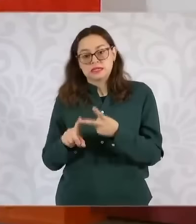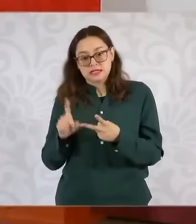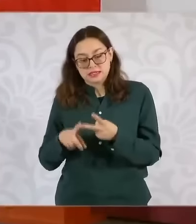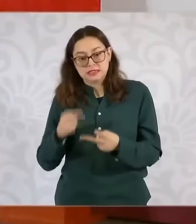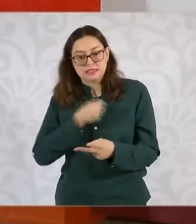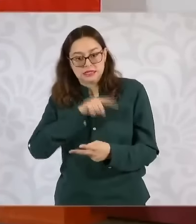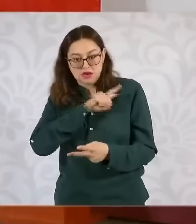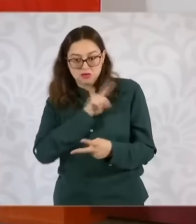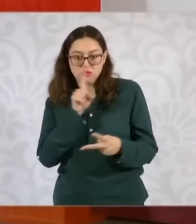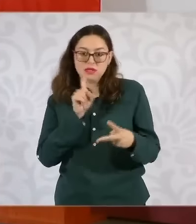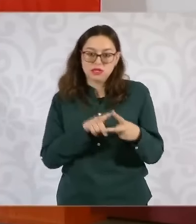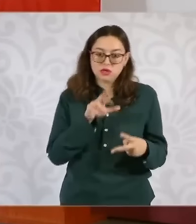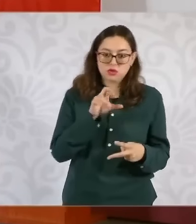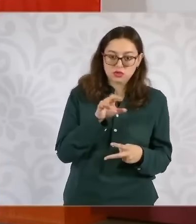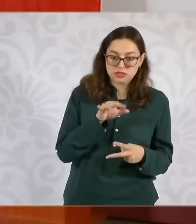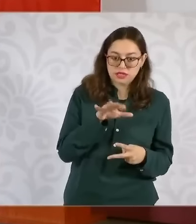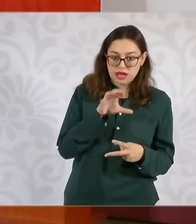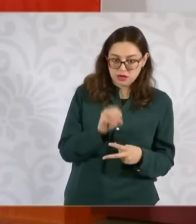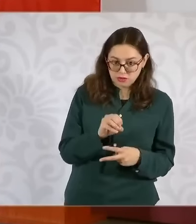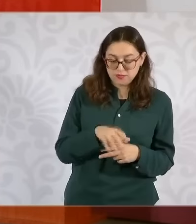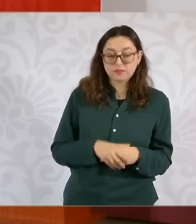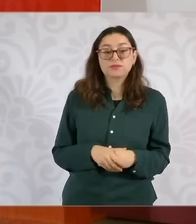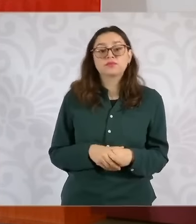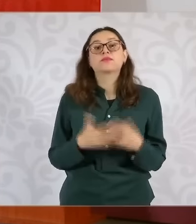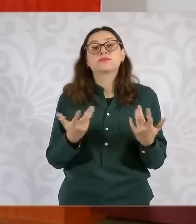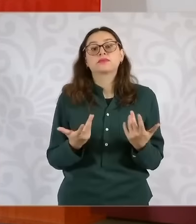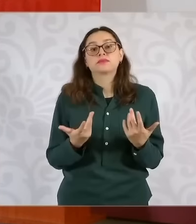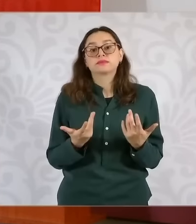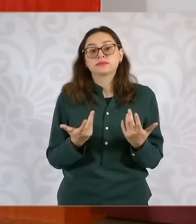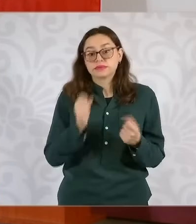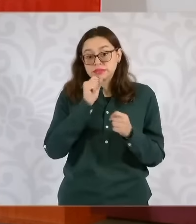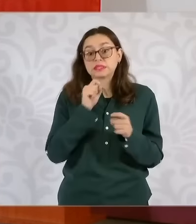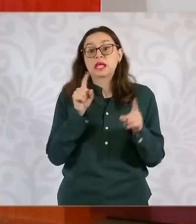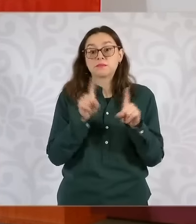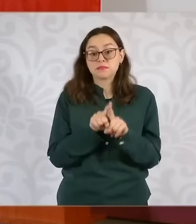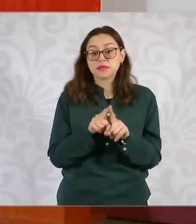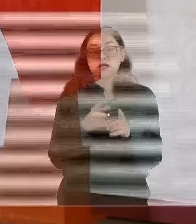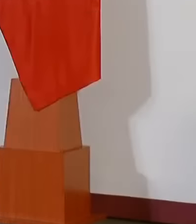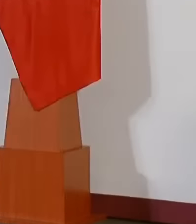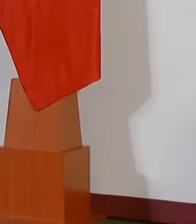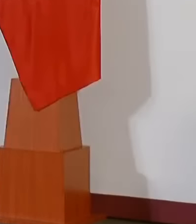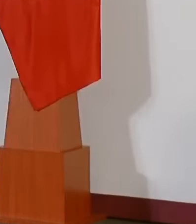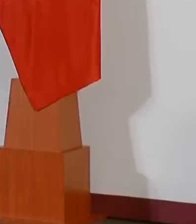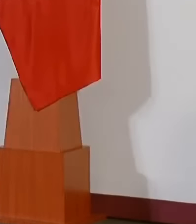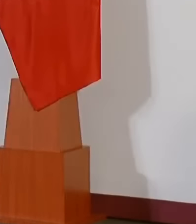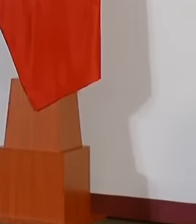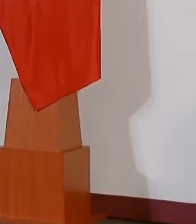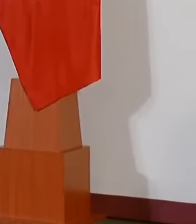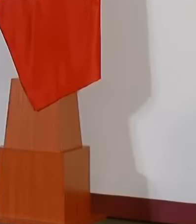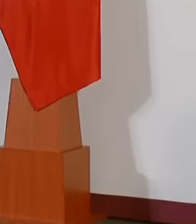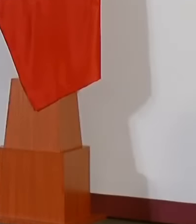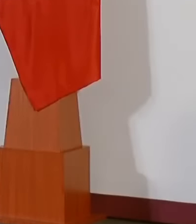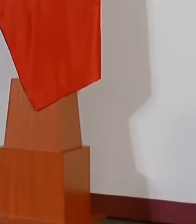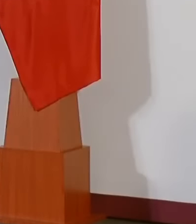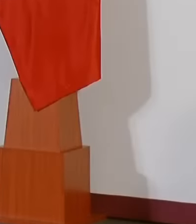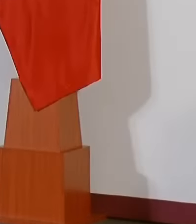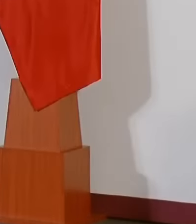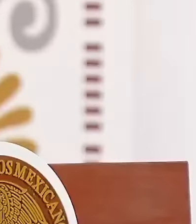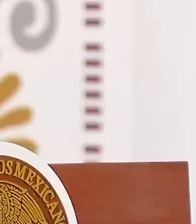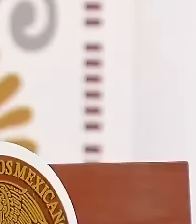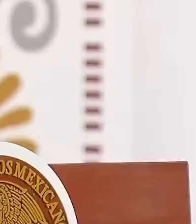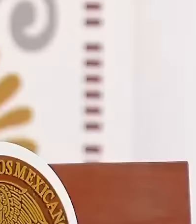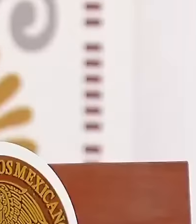Castellanos. Y la decisión de los participantes fue, en el caso de la Rosario Castellanos, hacer una universidad de